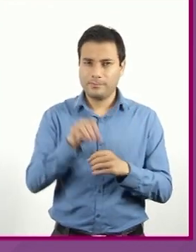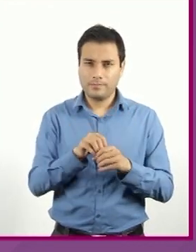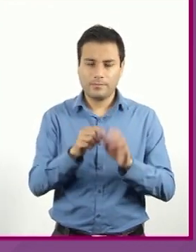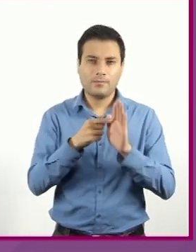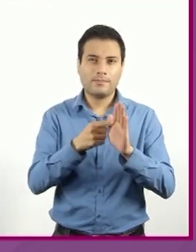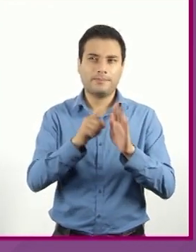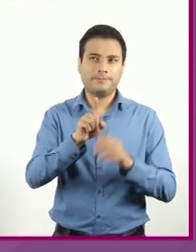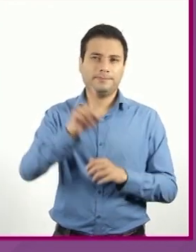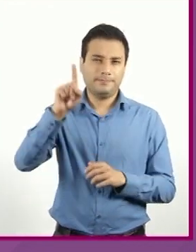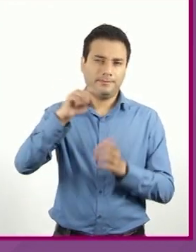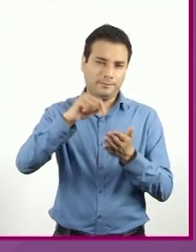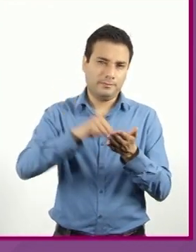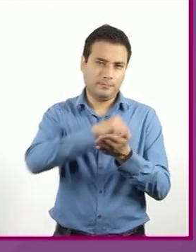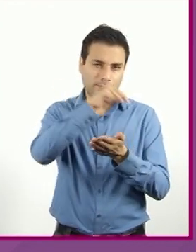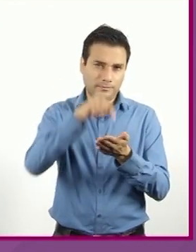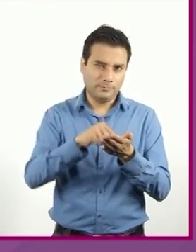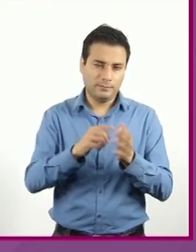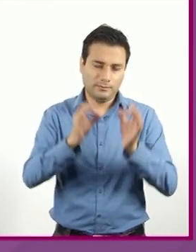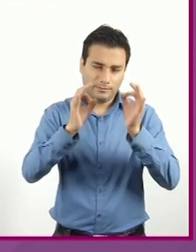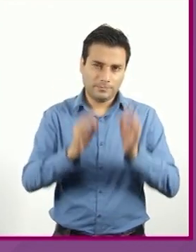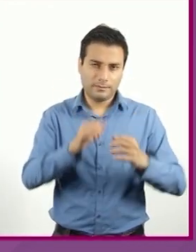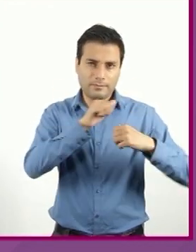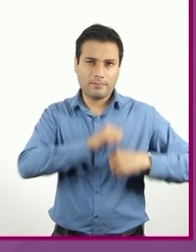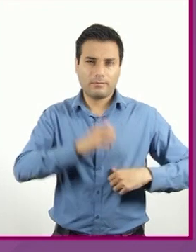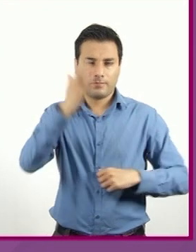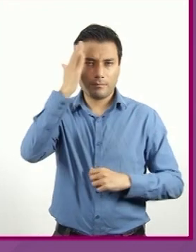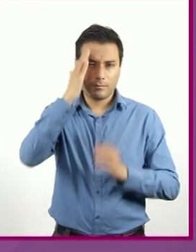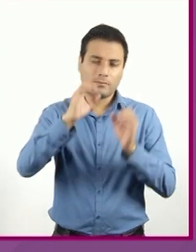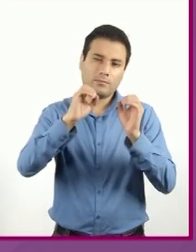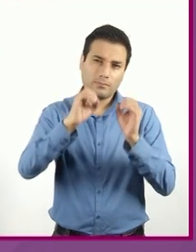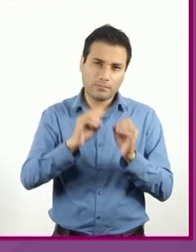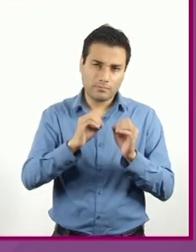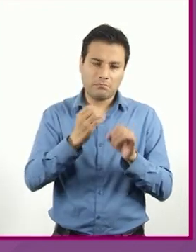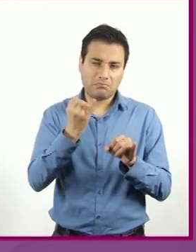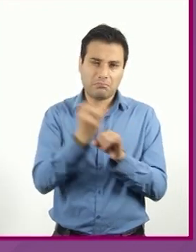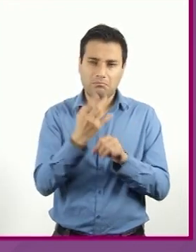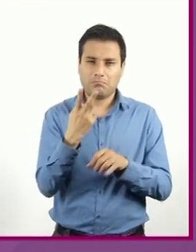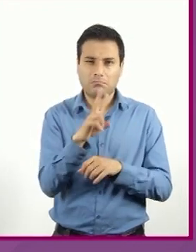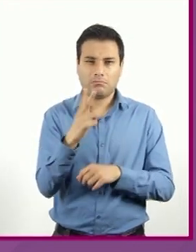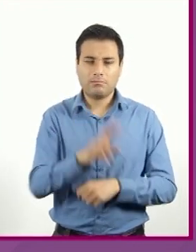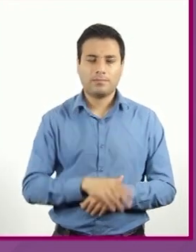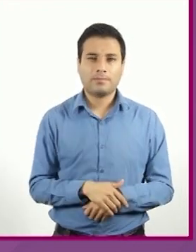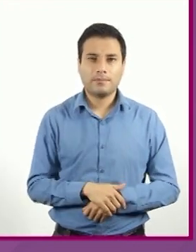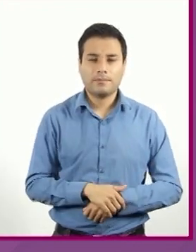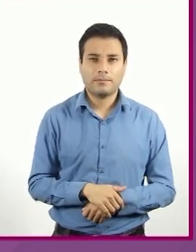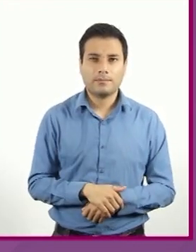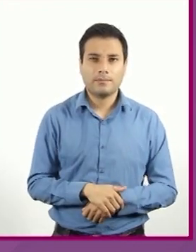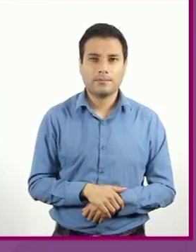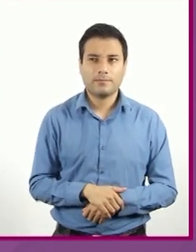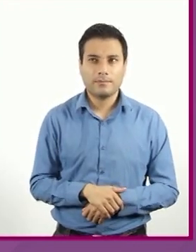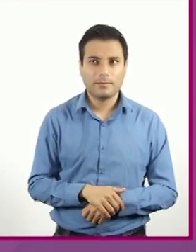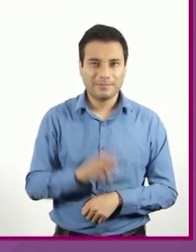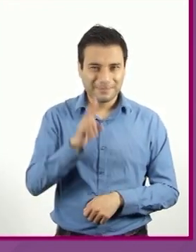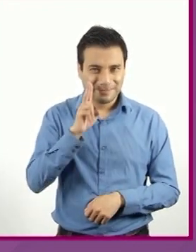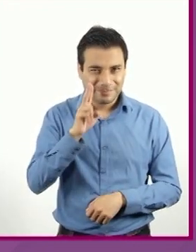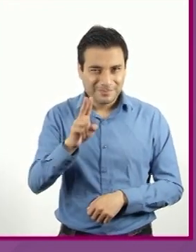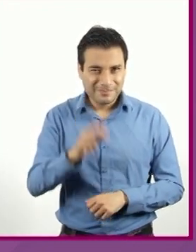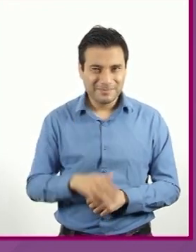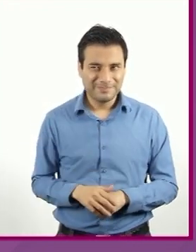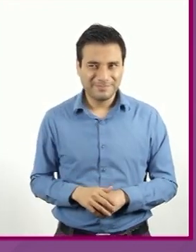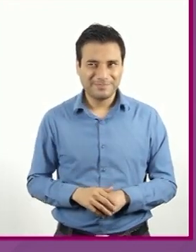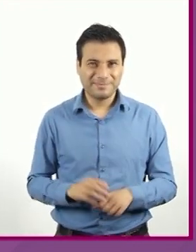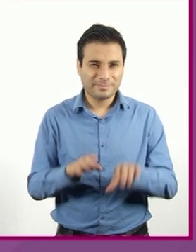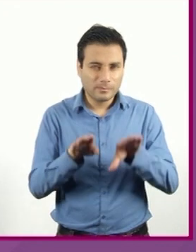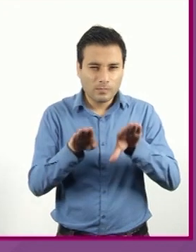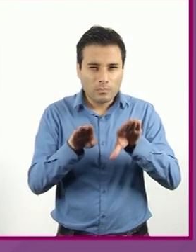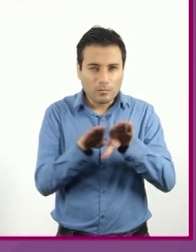alguno de los lugares indicados o en el servicio electrónico según proceda. Note la claridad y concisión